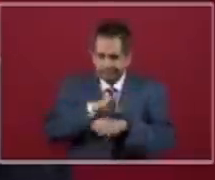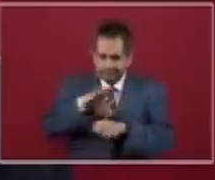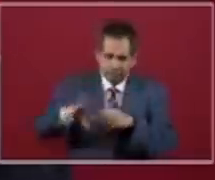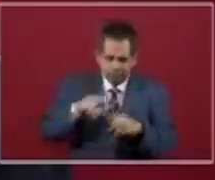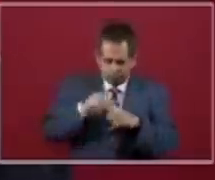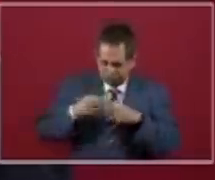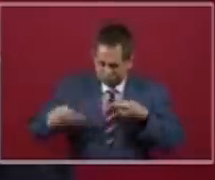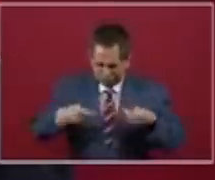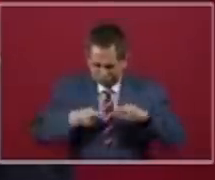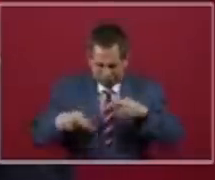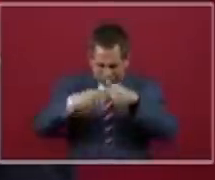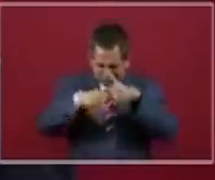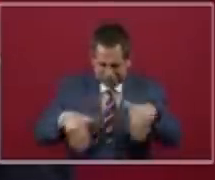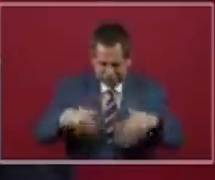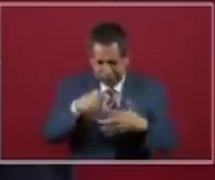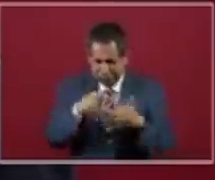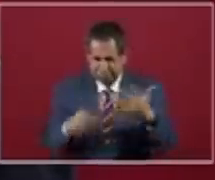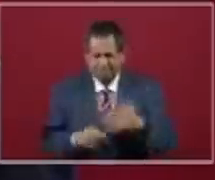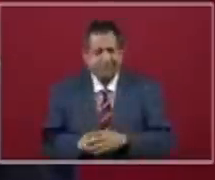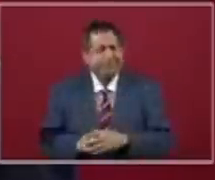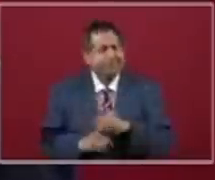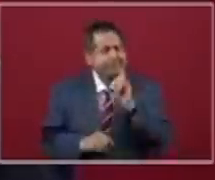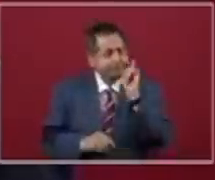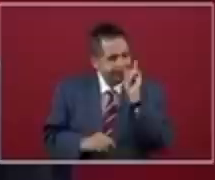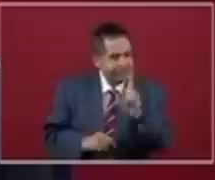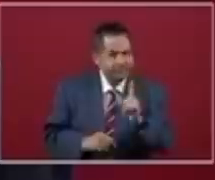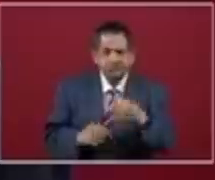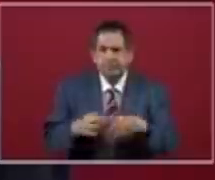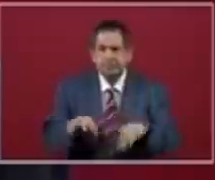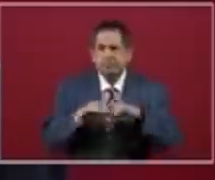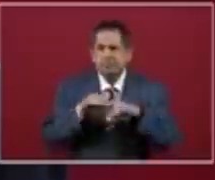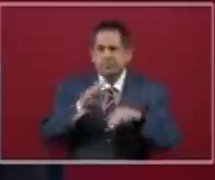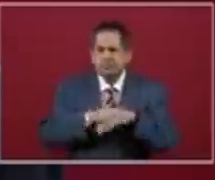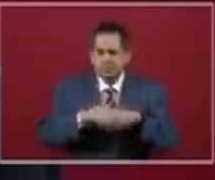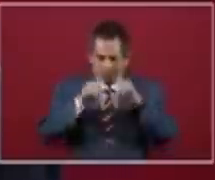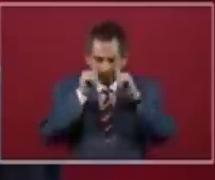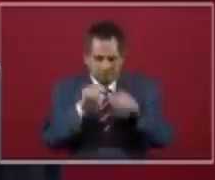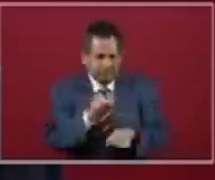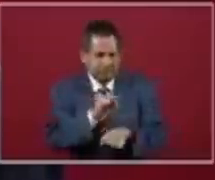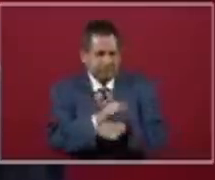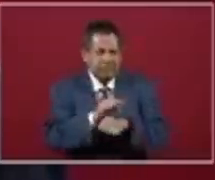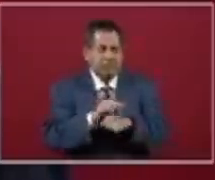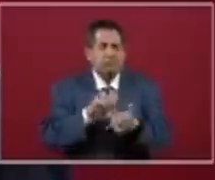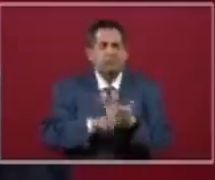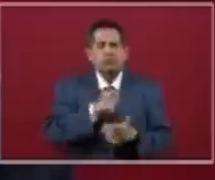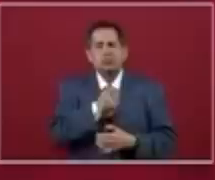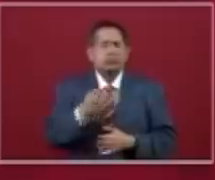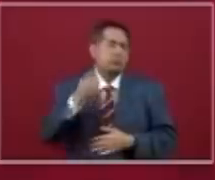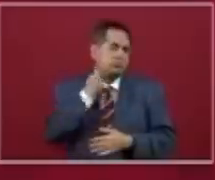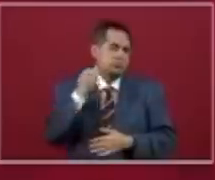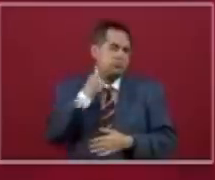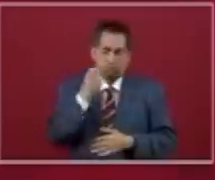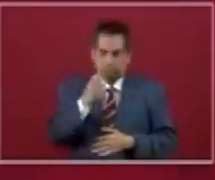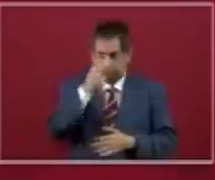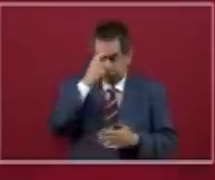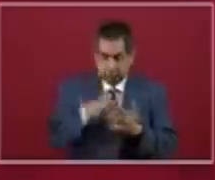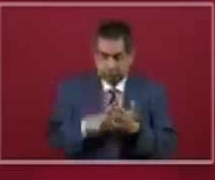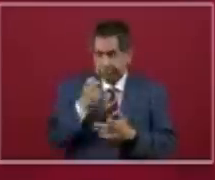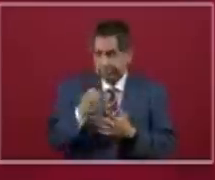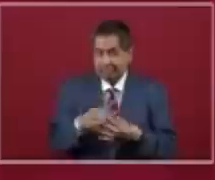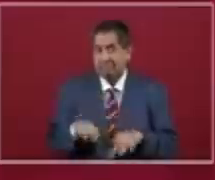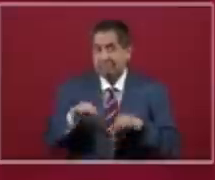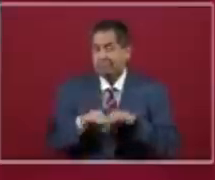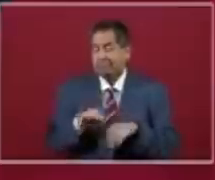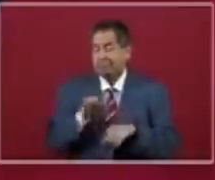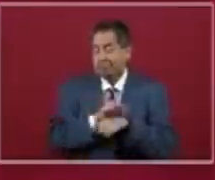ahora. Primordialmente vamos a necesitar mucha especialización en la defensa legal. Yo diría que ese es uno de los puntos